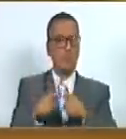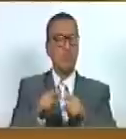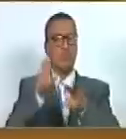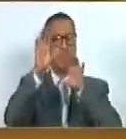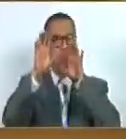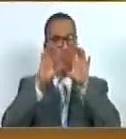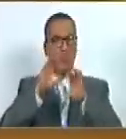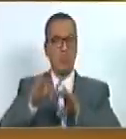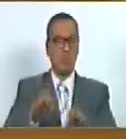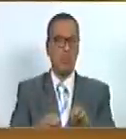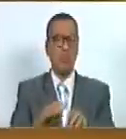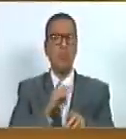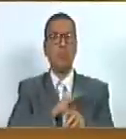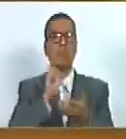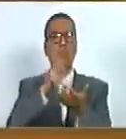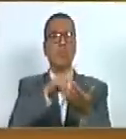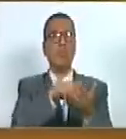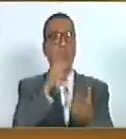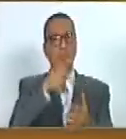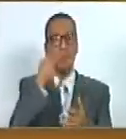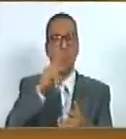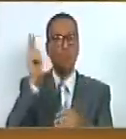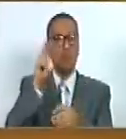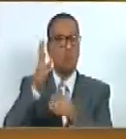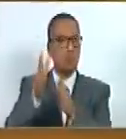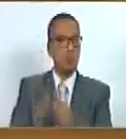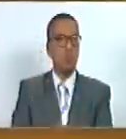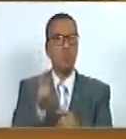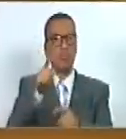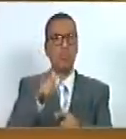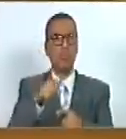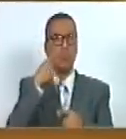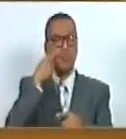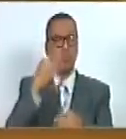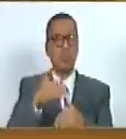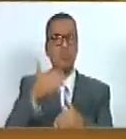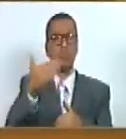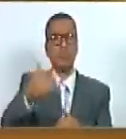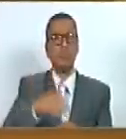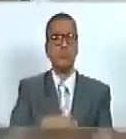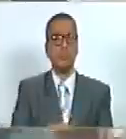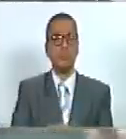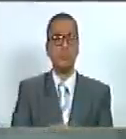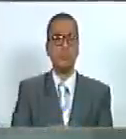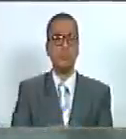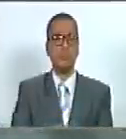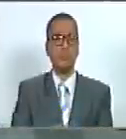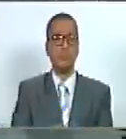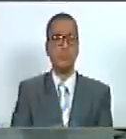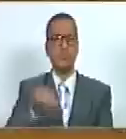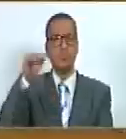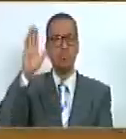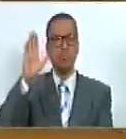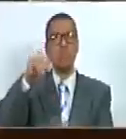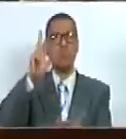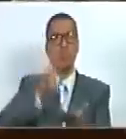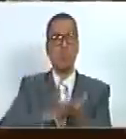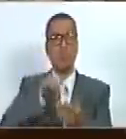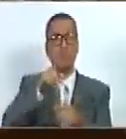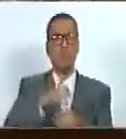extranjero con la complicidad de actores políticos venezolanos, sírvanse a manifestarlo con la señal de costumbre. Queda